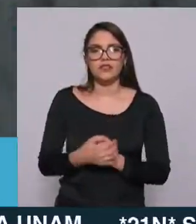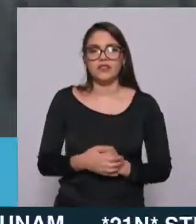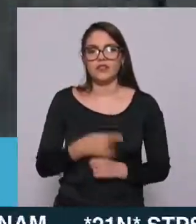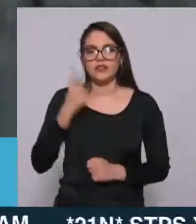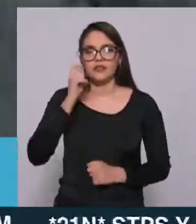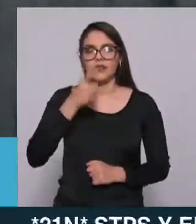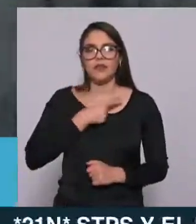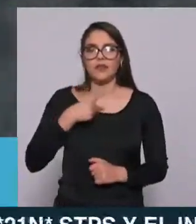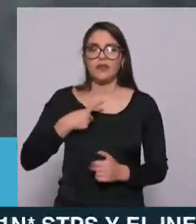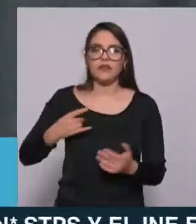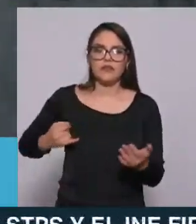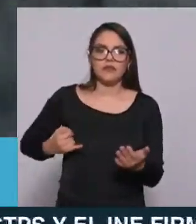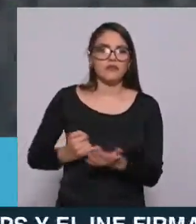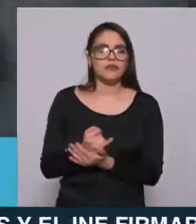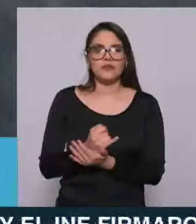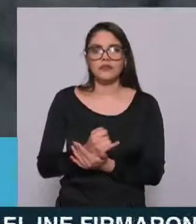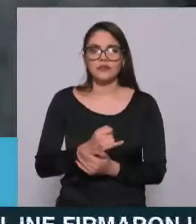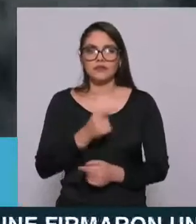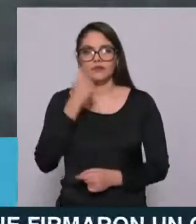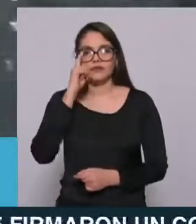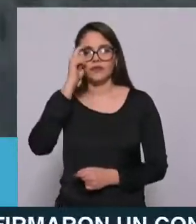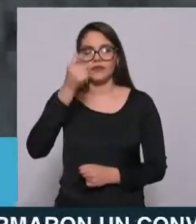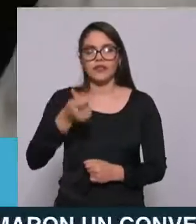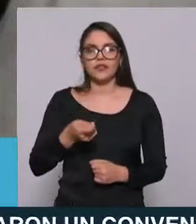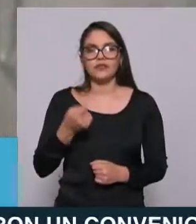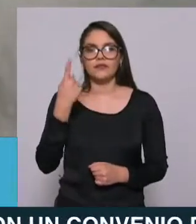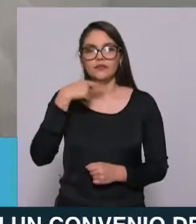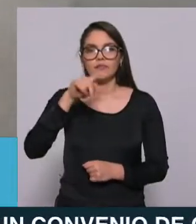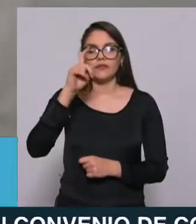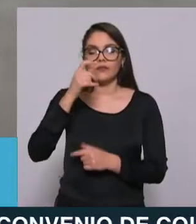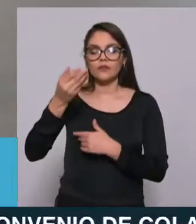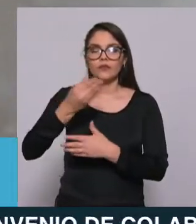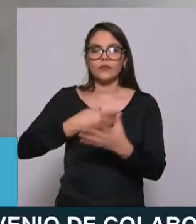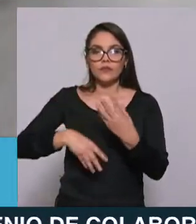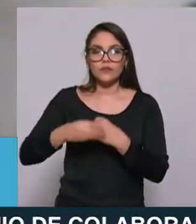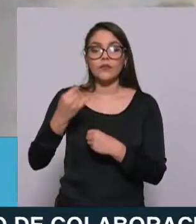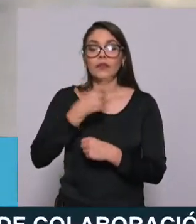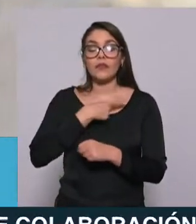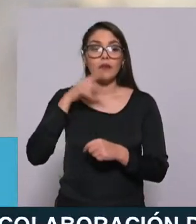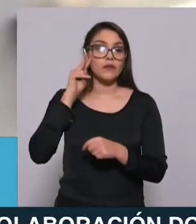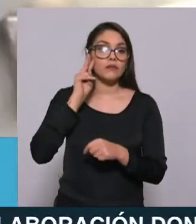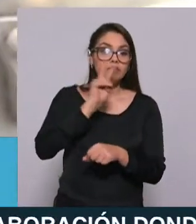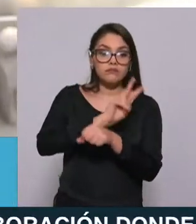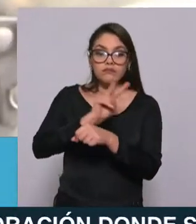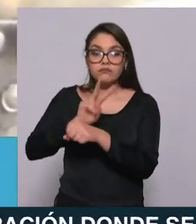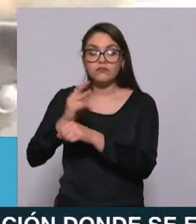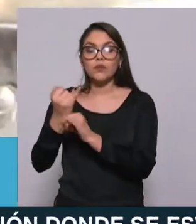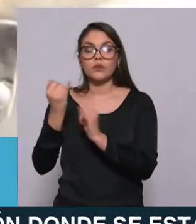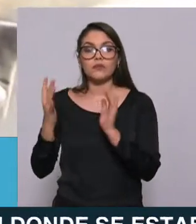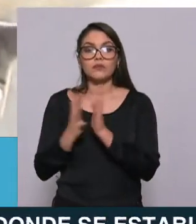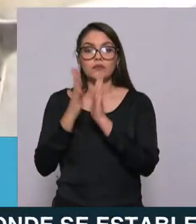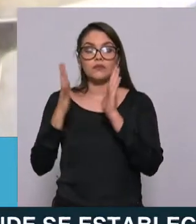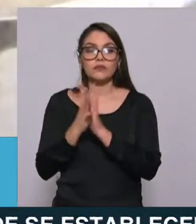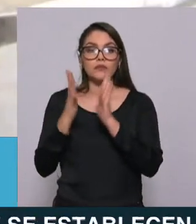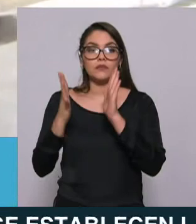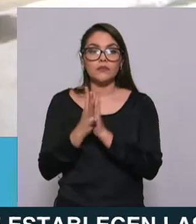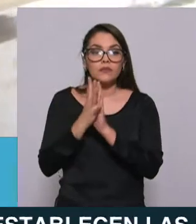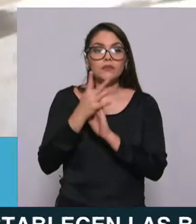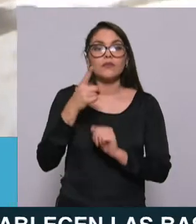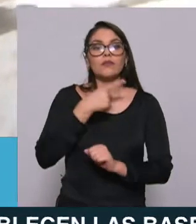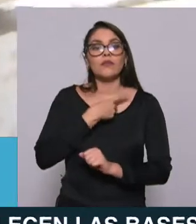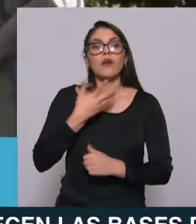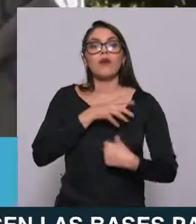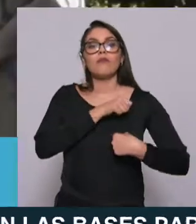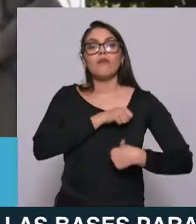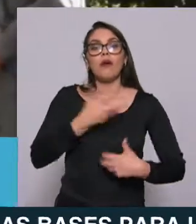y en la práctica generen la garantía del derecho humano al agua y saneamiento. Entonces estar pendientes, estar participando, presionar a los funcionarios públicos que están llevando a cabo